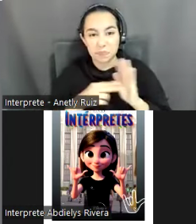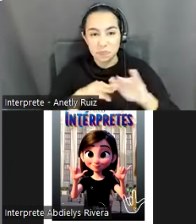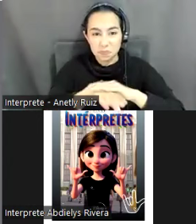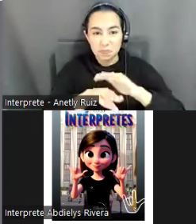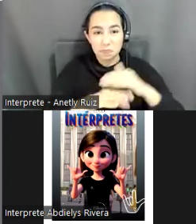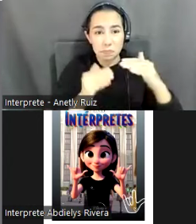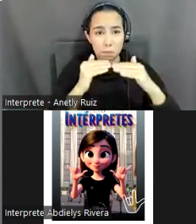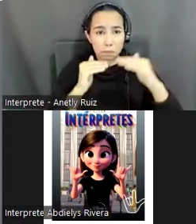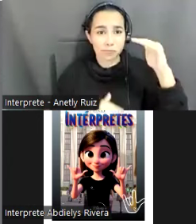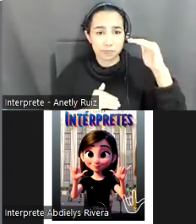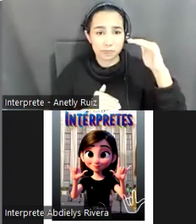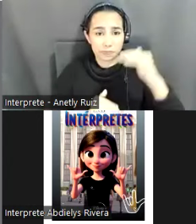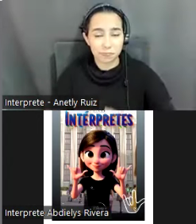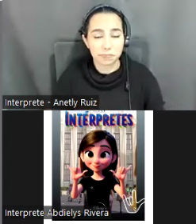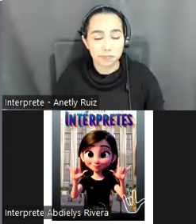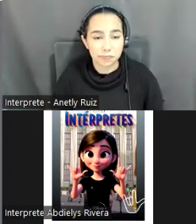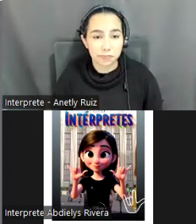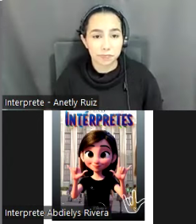inaccesibilidad al servicio médico.